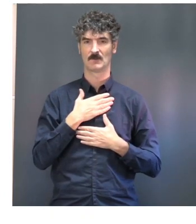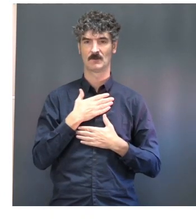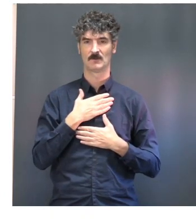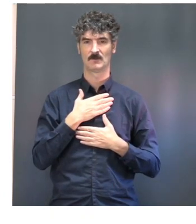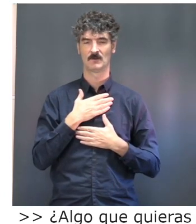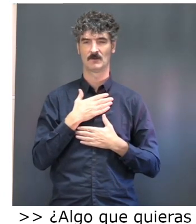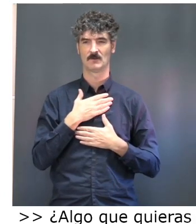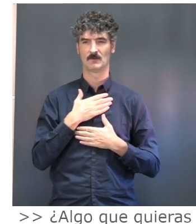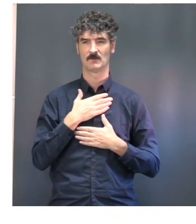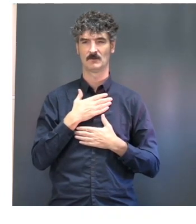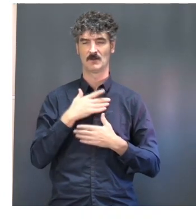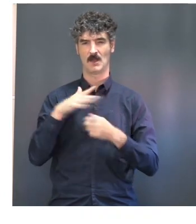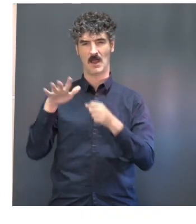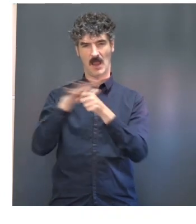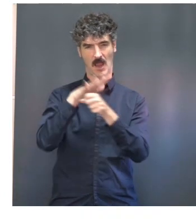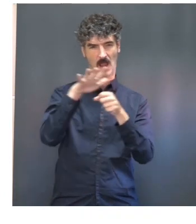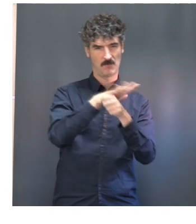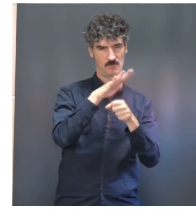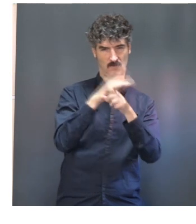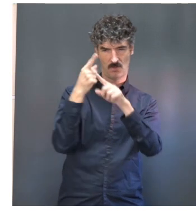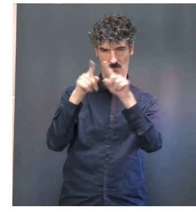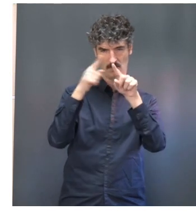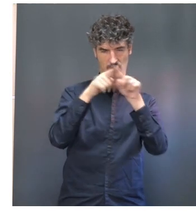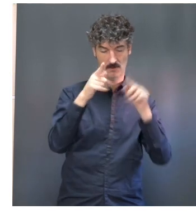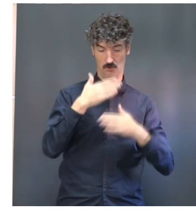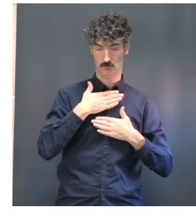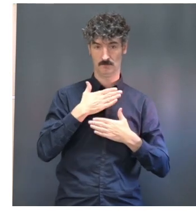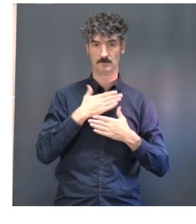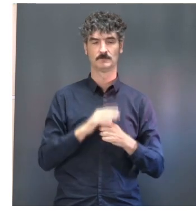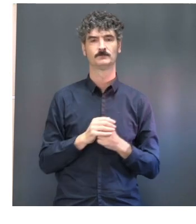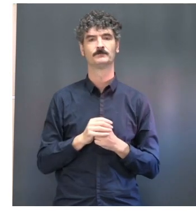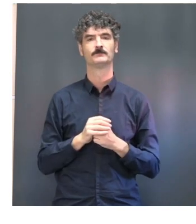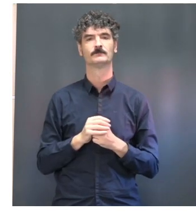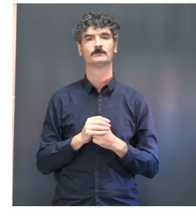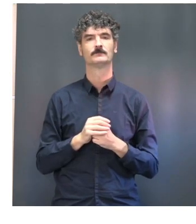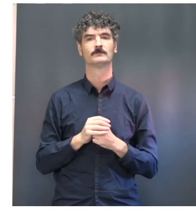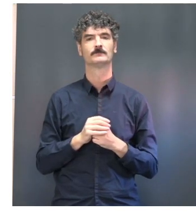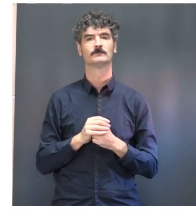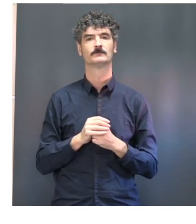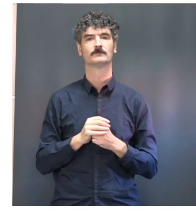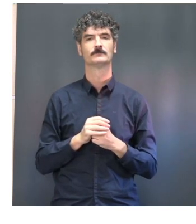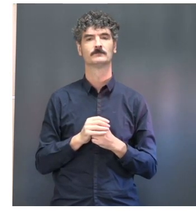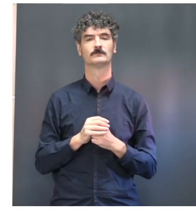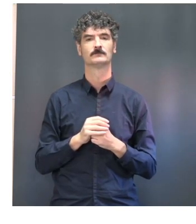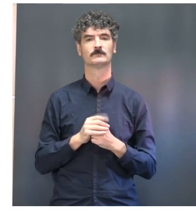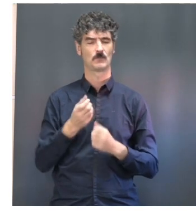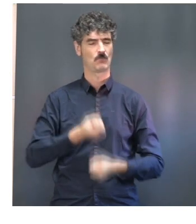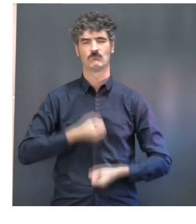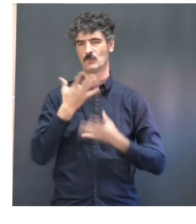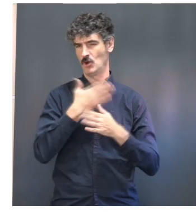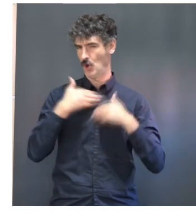dónde tirar de distintos ámbitos también. Sí, a ver, yo, por poner solo dos... Y comenta lo que